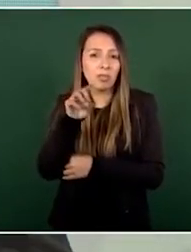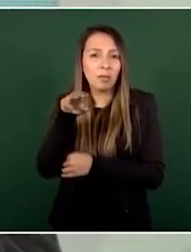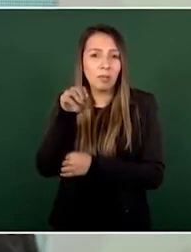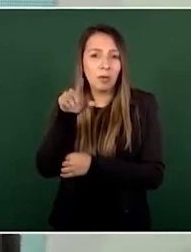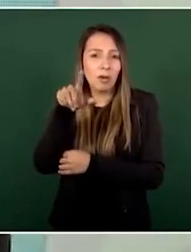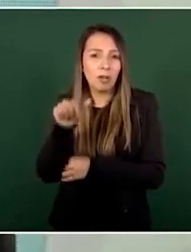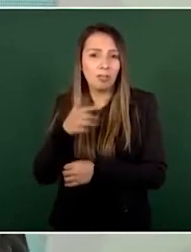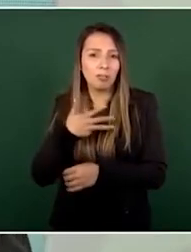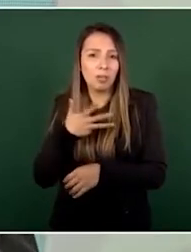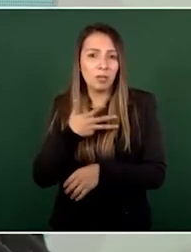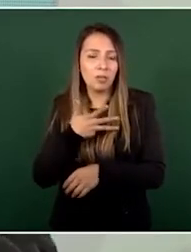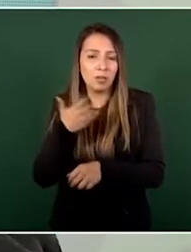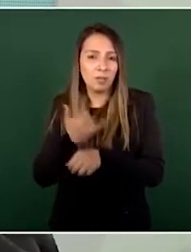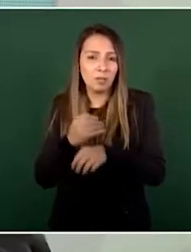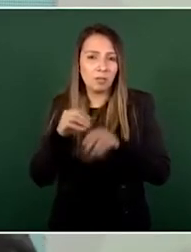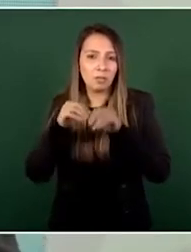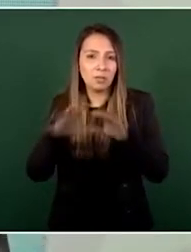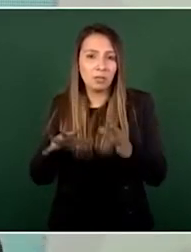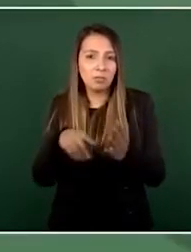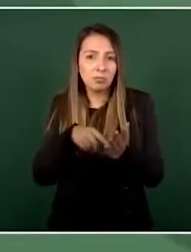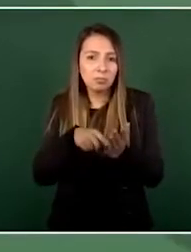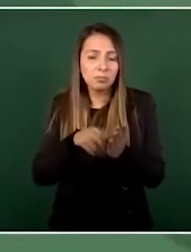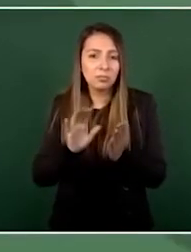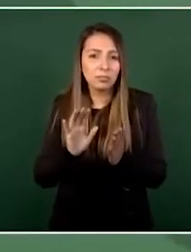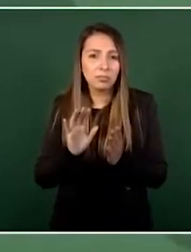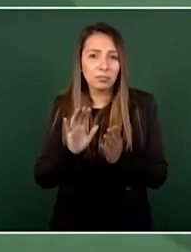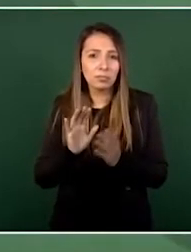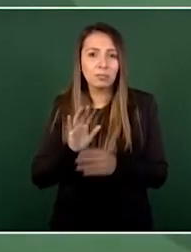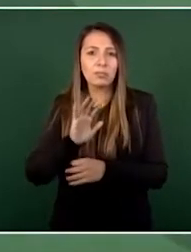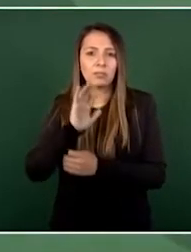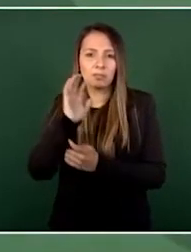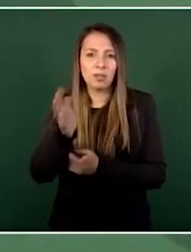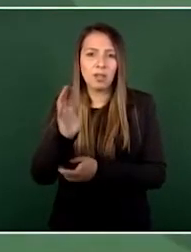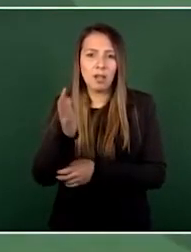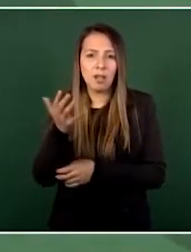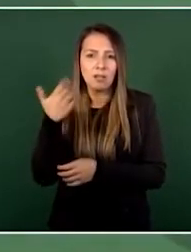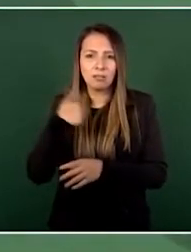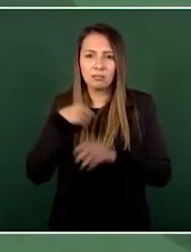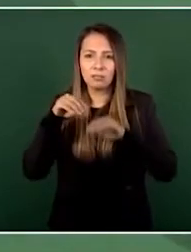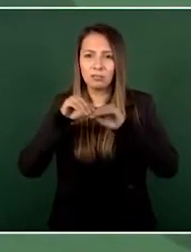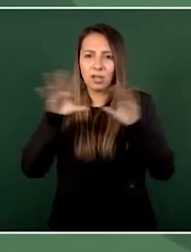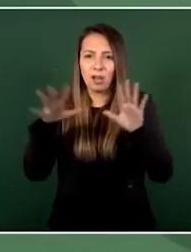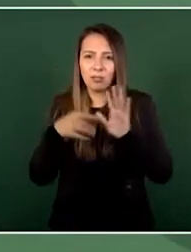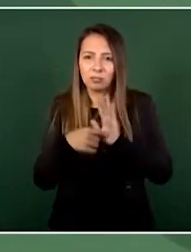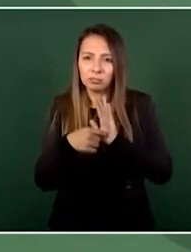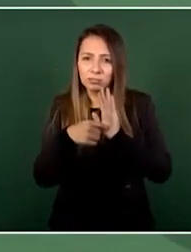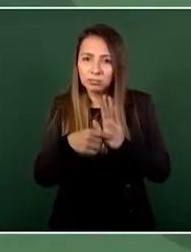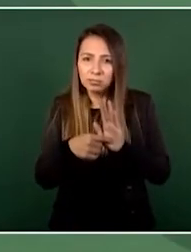Ya lo que he aclarado es que él puso,